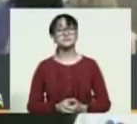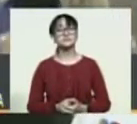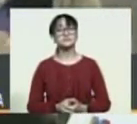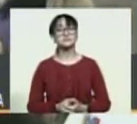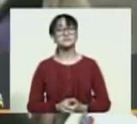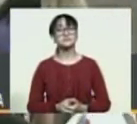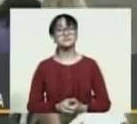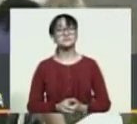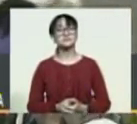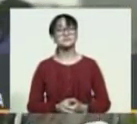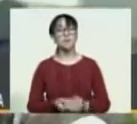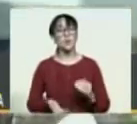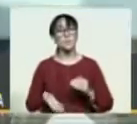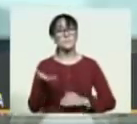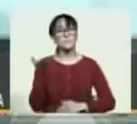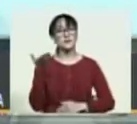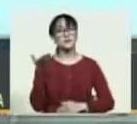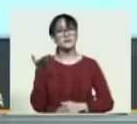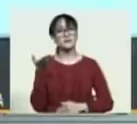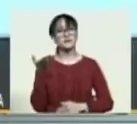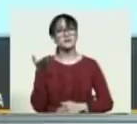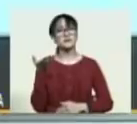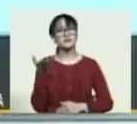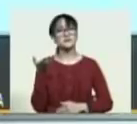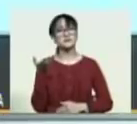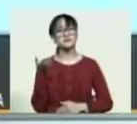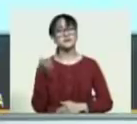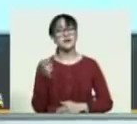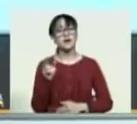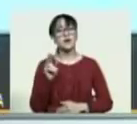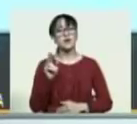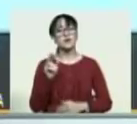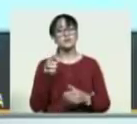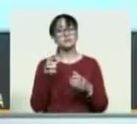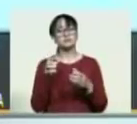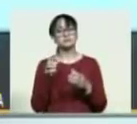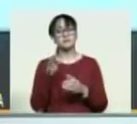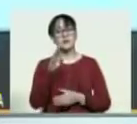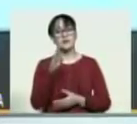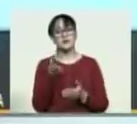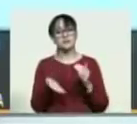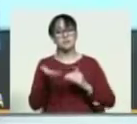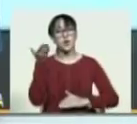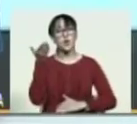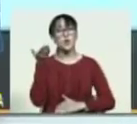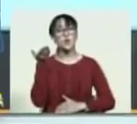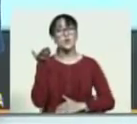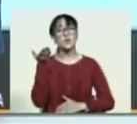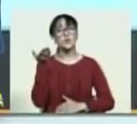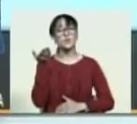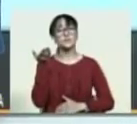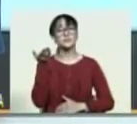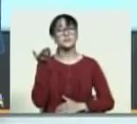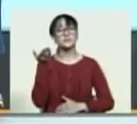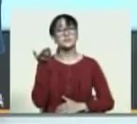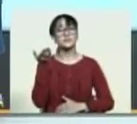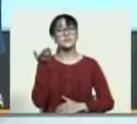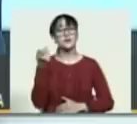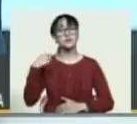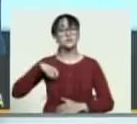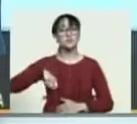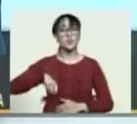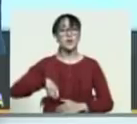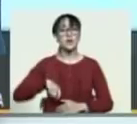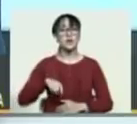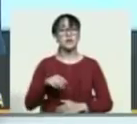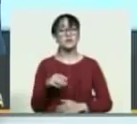por la vía de aumentar el valor de la unidad tributaria. Vamos a aumentar el valor de la unidad tributaria